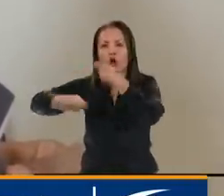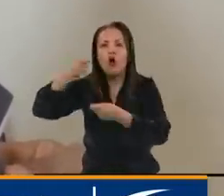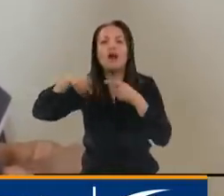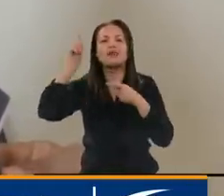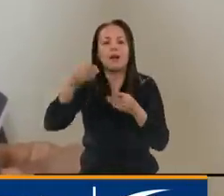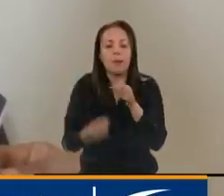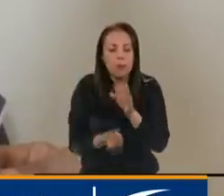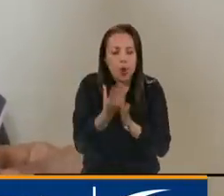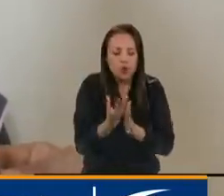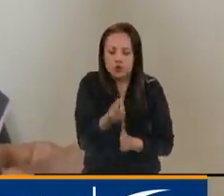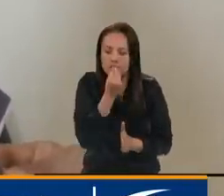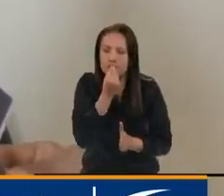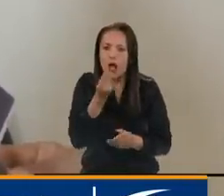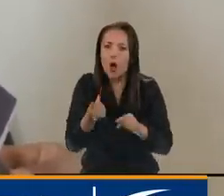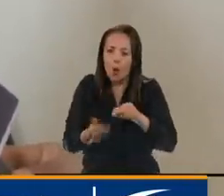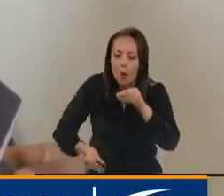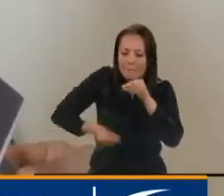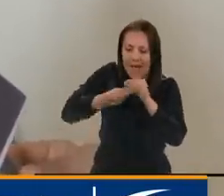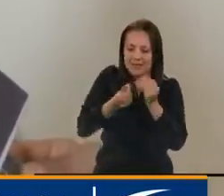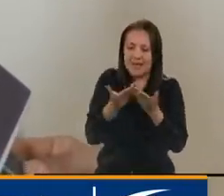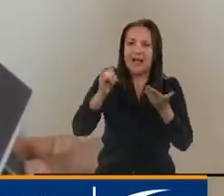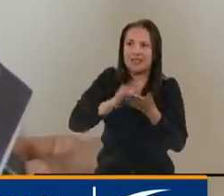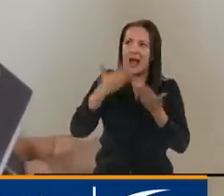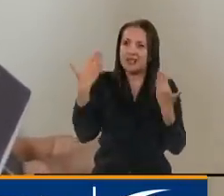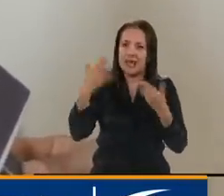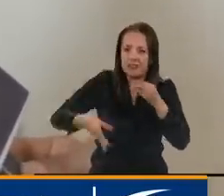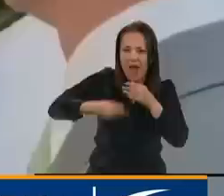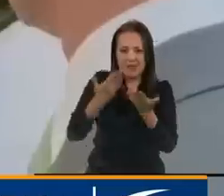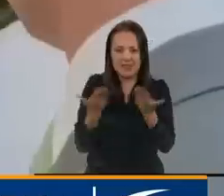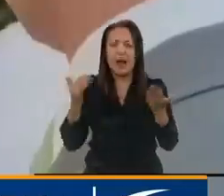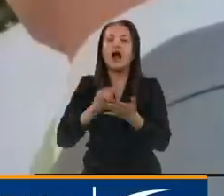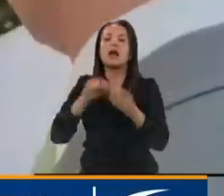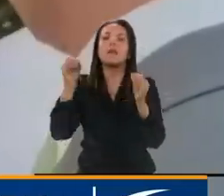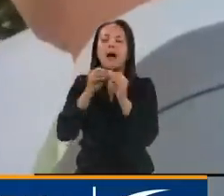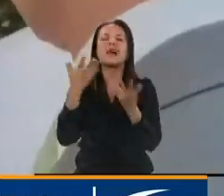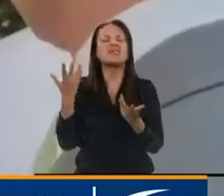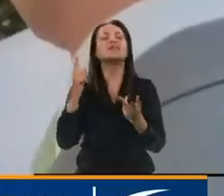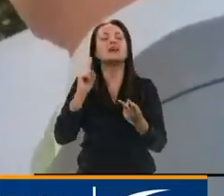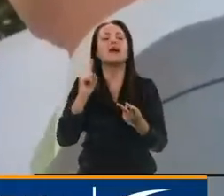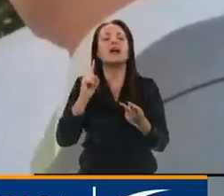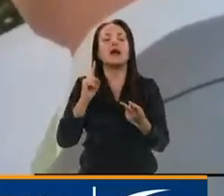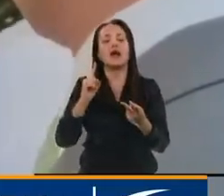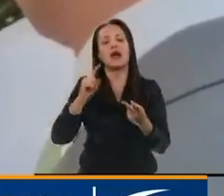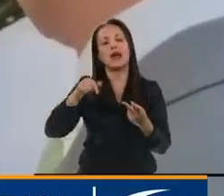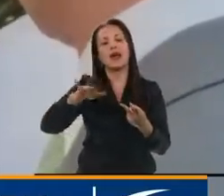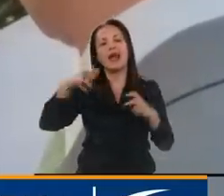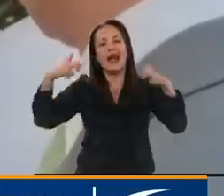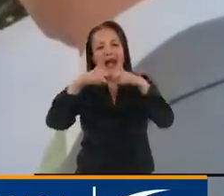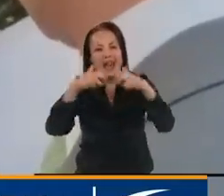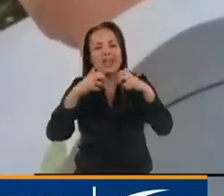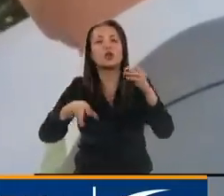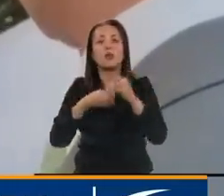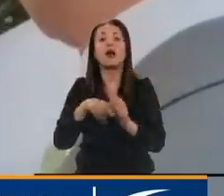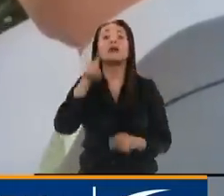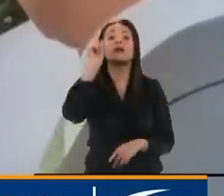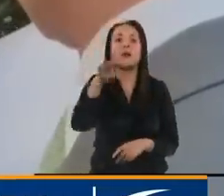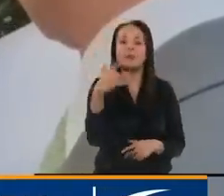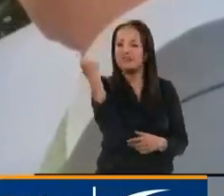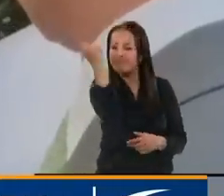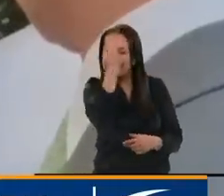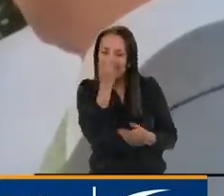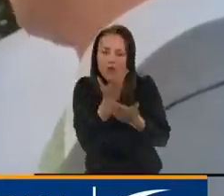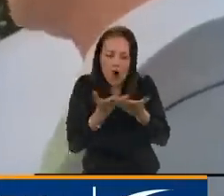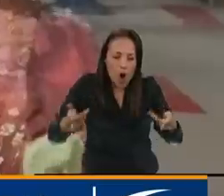con valor agregado y por supuesto también en los temas energéticos. Los productos de belleza también tocan las puertas en